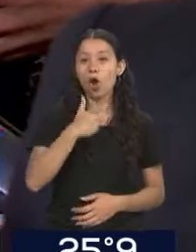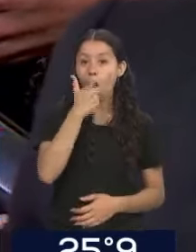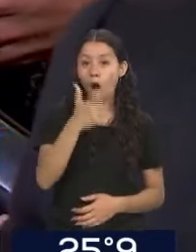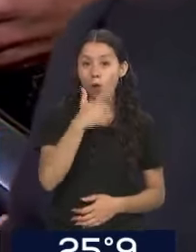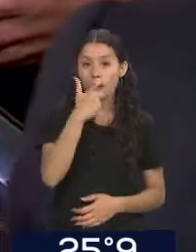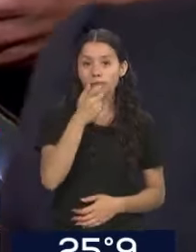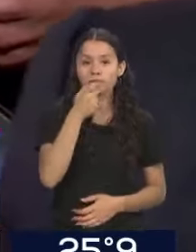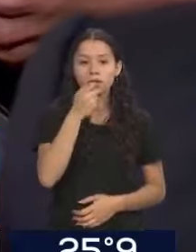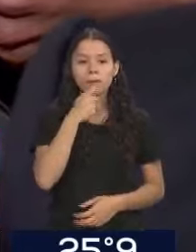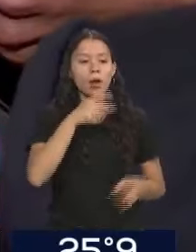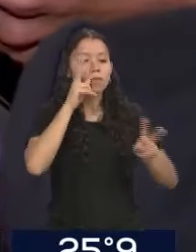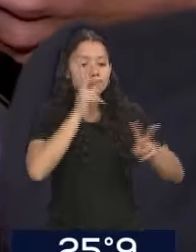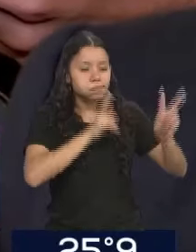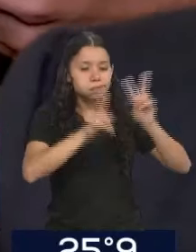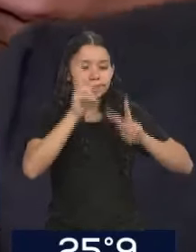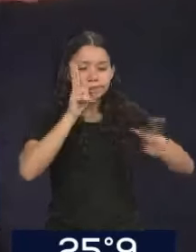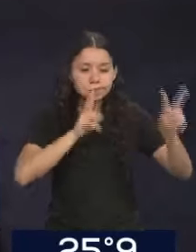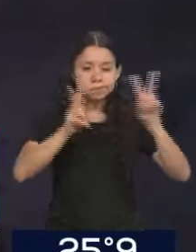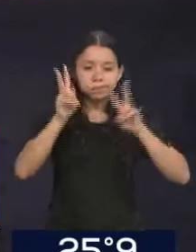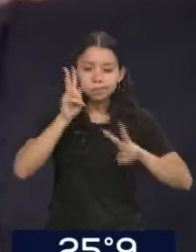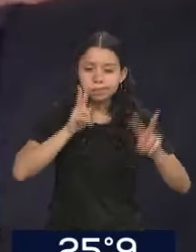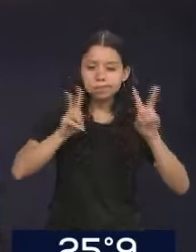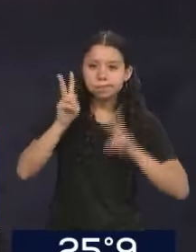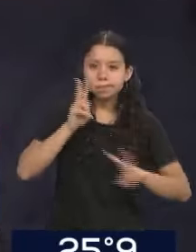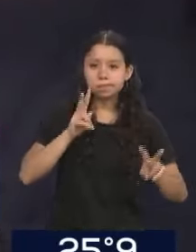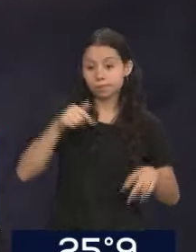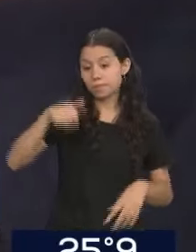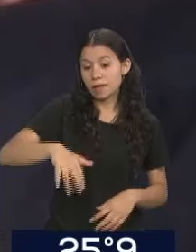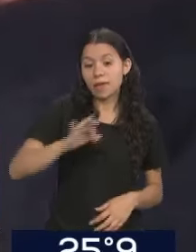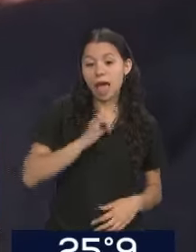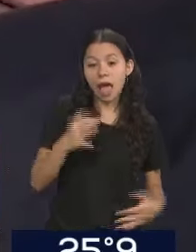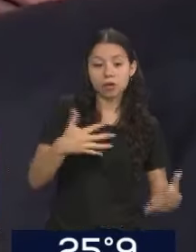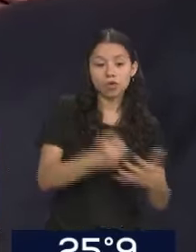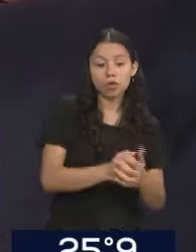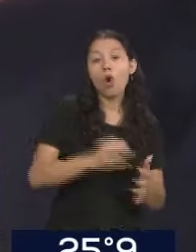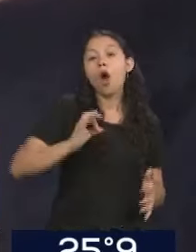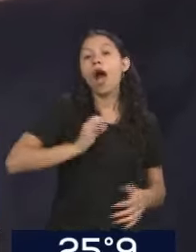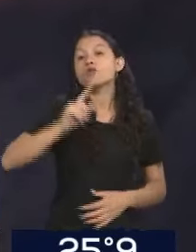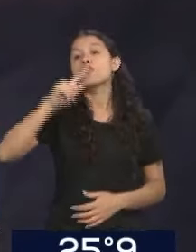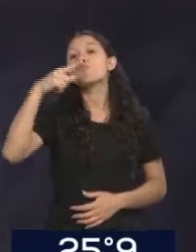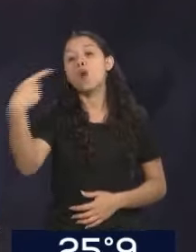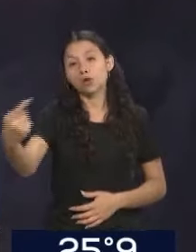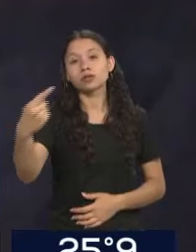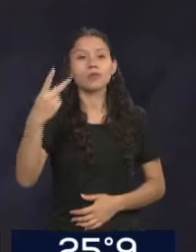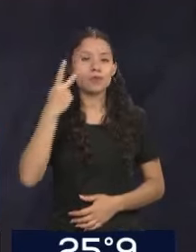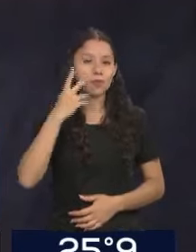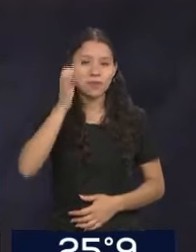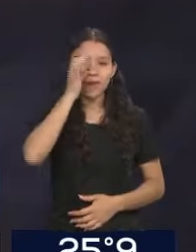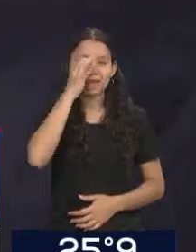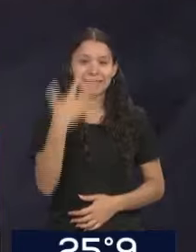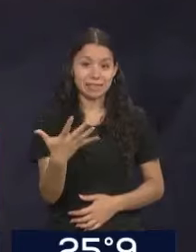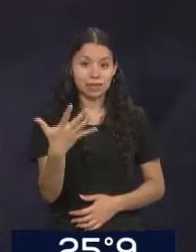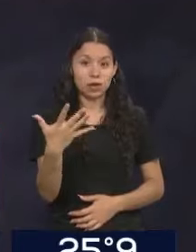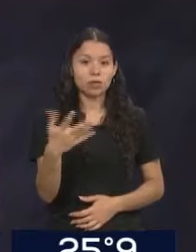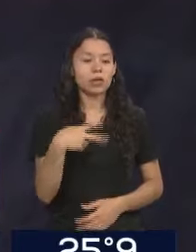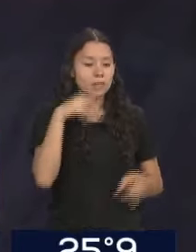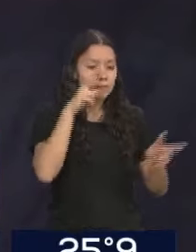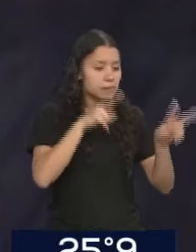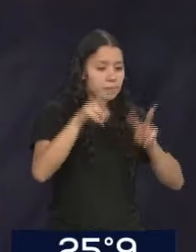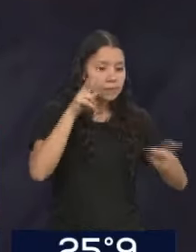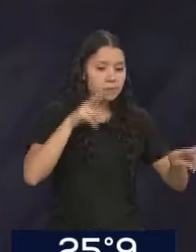esta temporada o de la temporada que viene, del verano que viene, del 2025, es probable que en